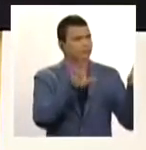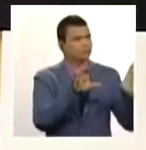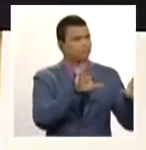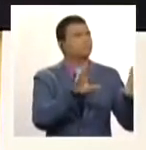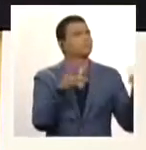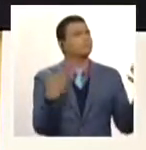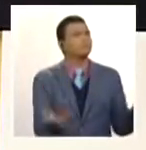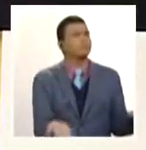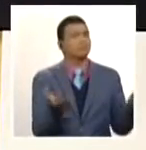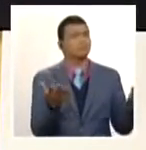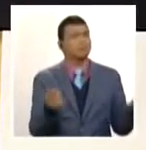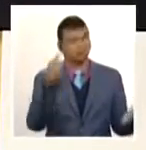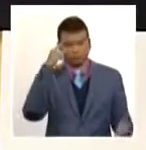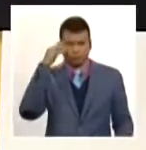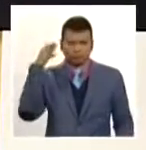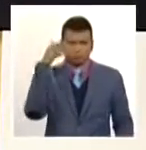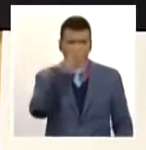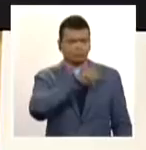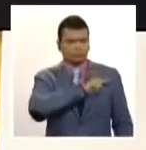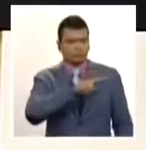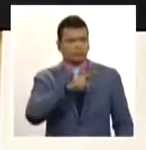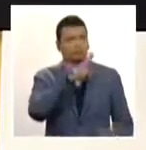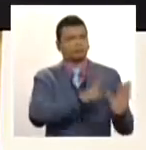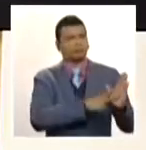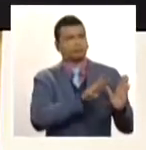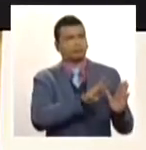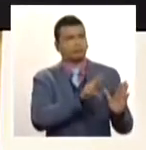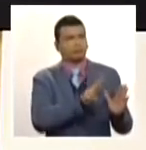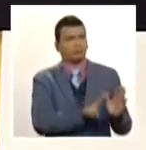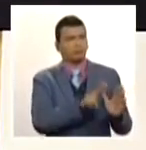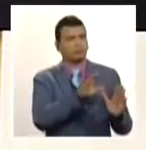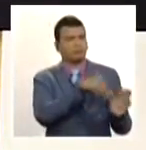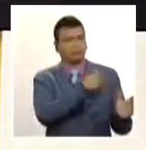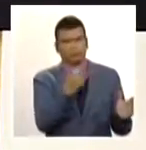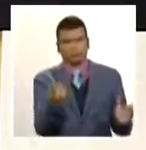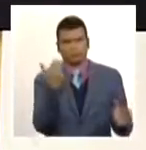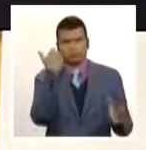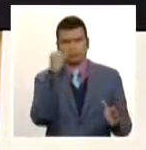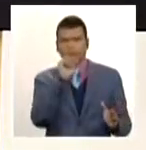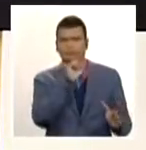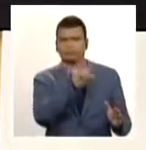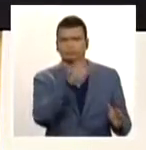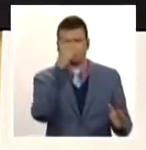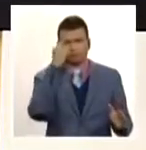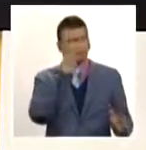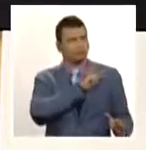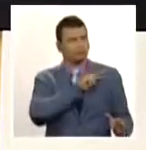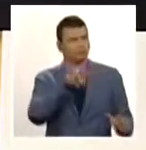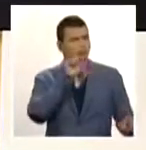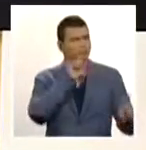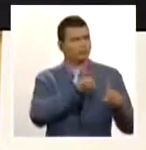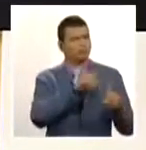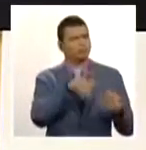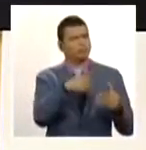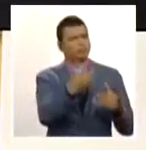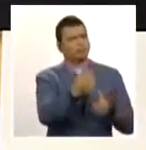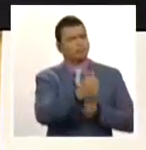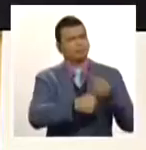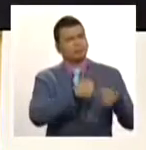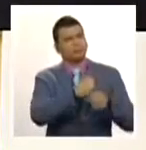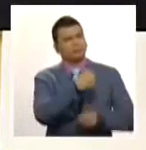está relacionado con la visión Valle del Cauca 2032. María Fernanda, ¿a qué le debe apostar el Valle del Cauca para los próximos